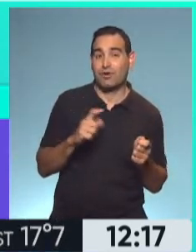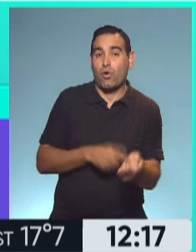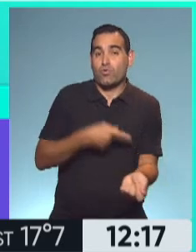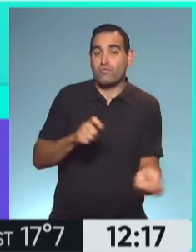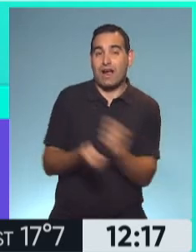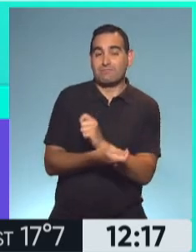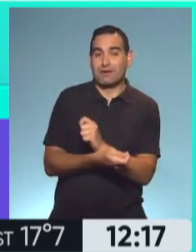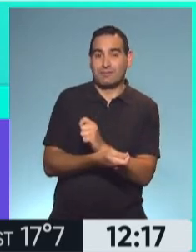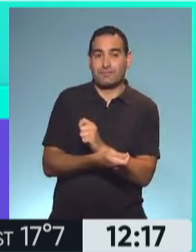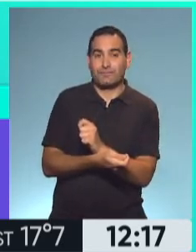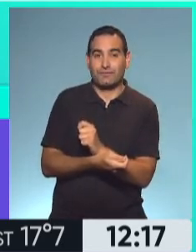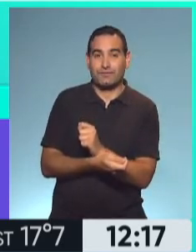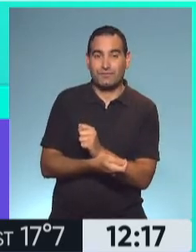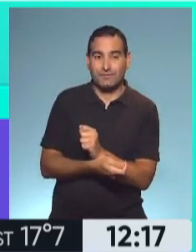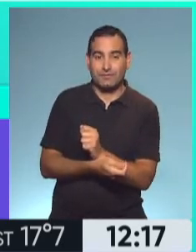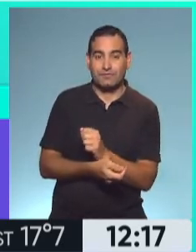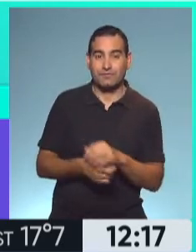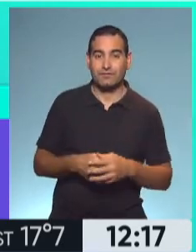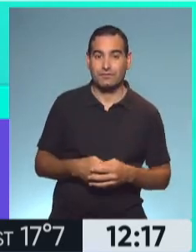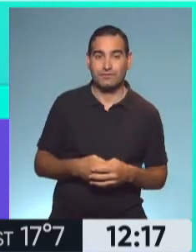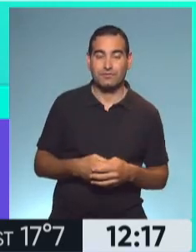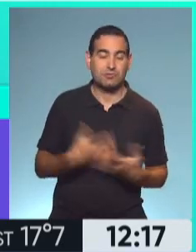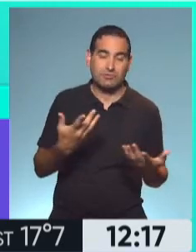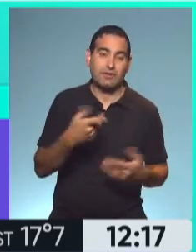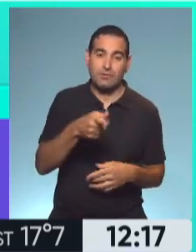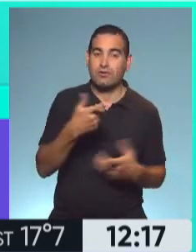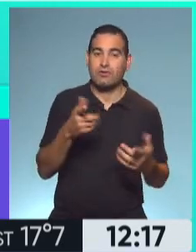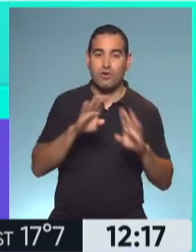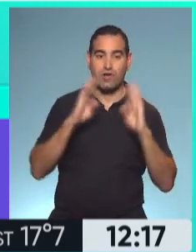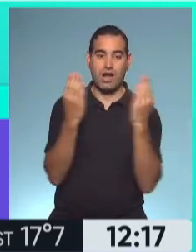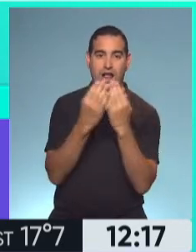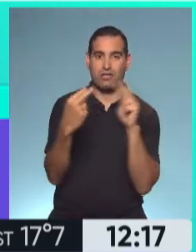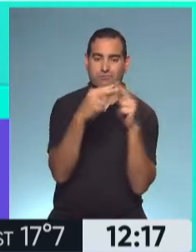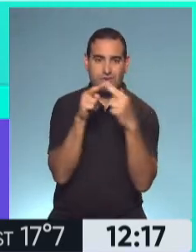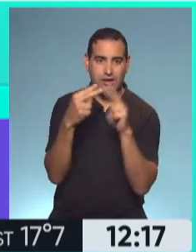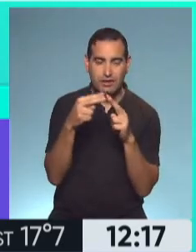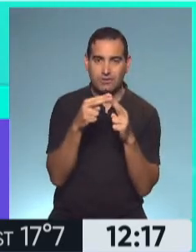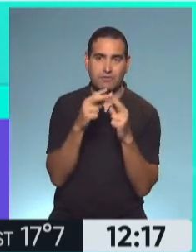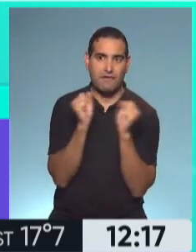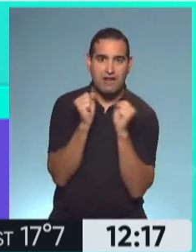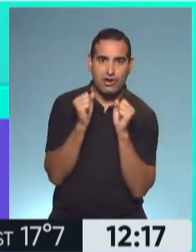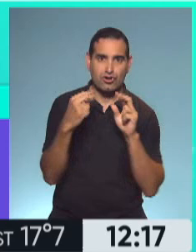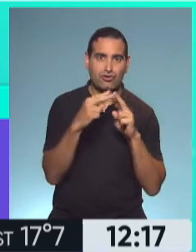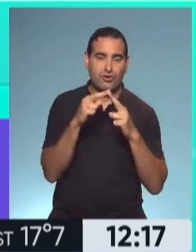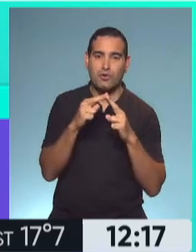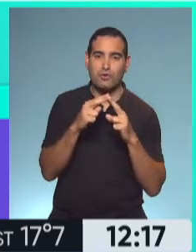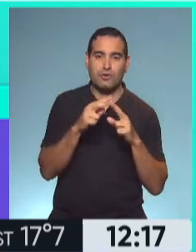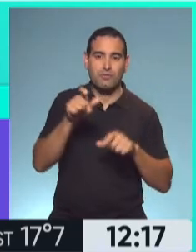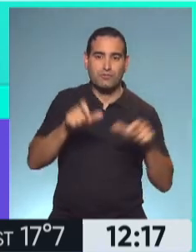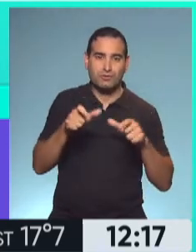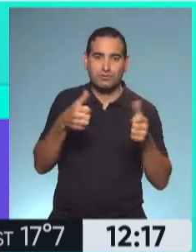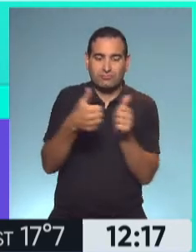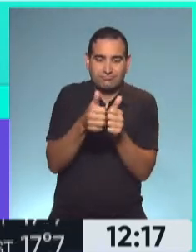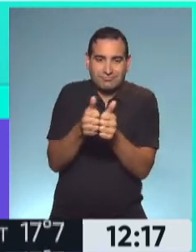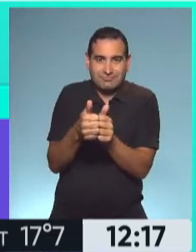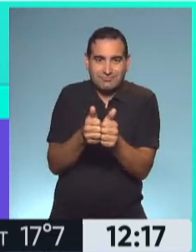y producen comportamientos de riesgo, como reunirse en lugares cerrados, tender a estar la gente toda